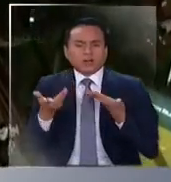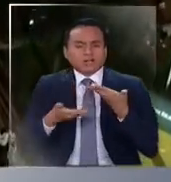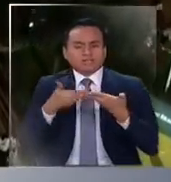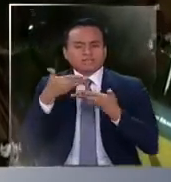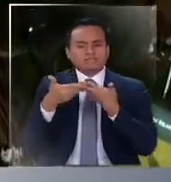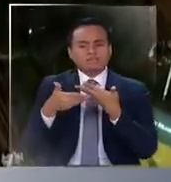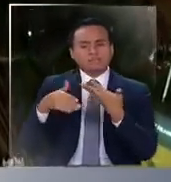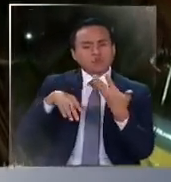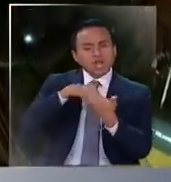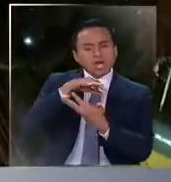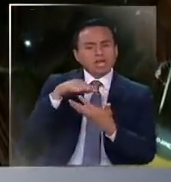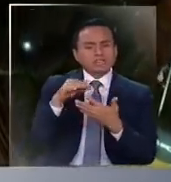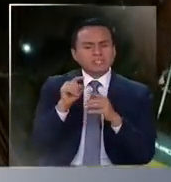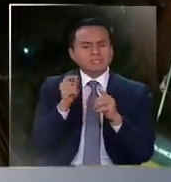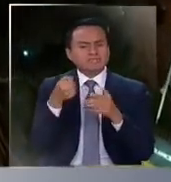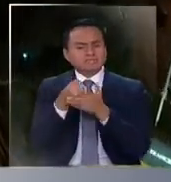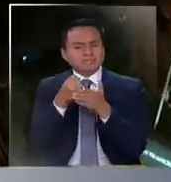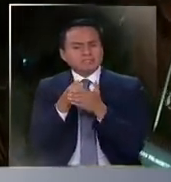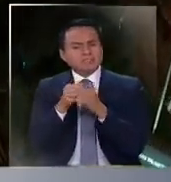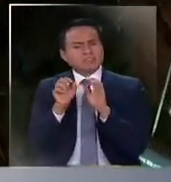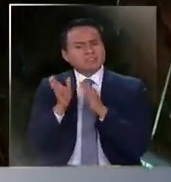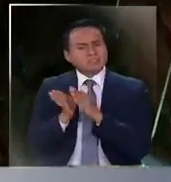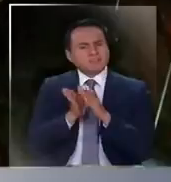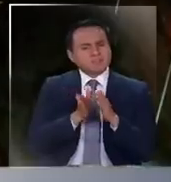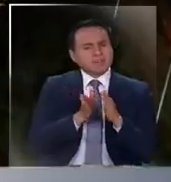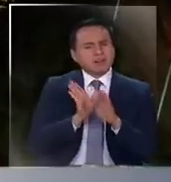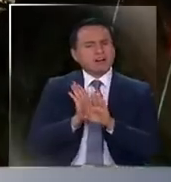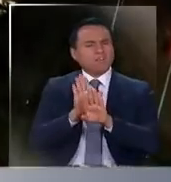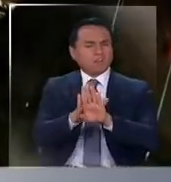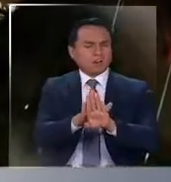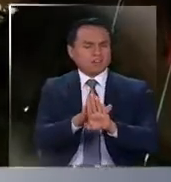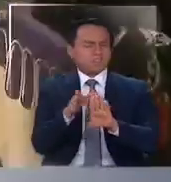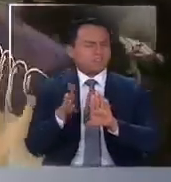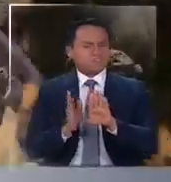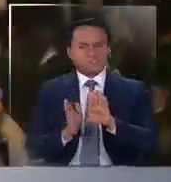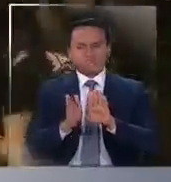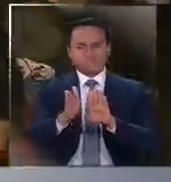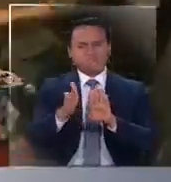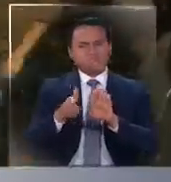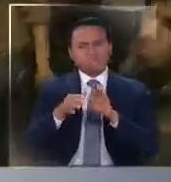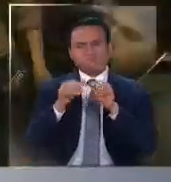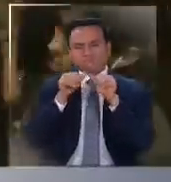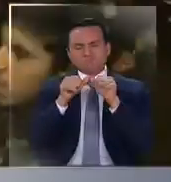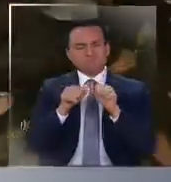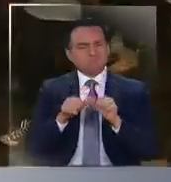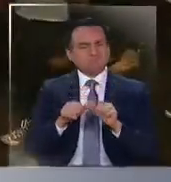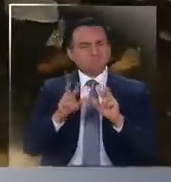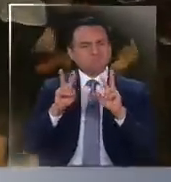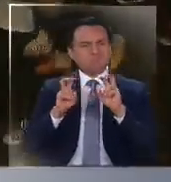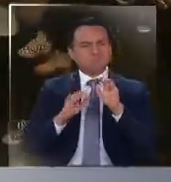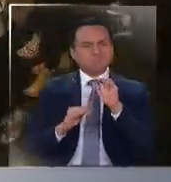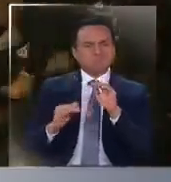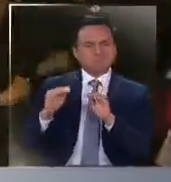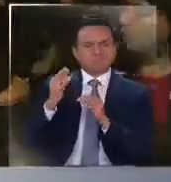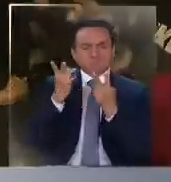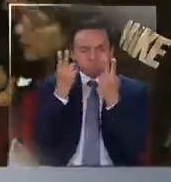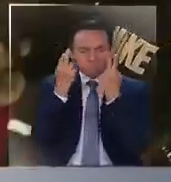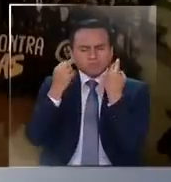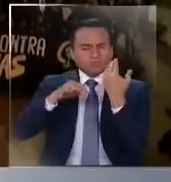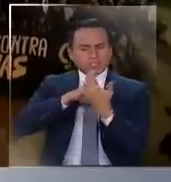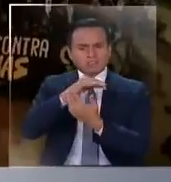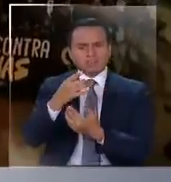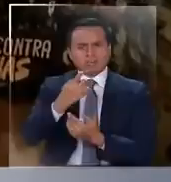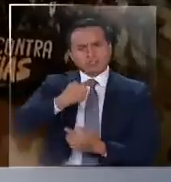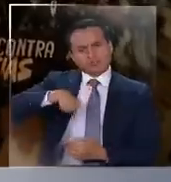esta violencia estructural y sistémica, que es la que avala y la que va manteniendo este sistema de opresión, subyugación y violencias